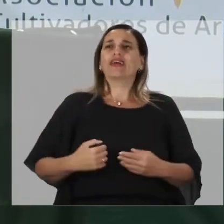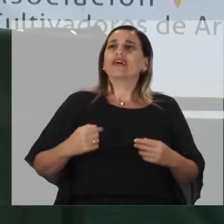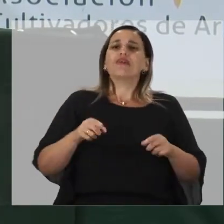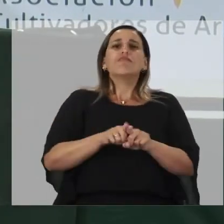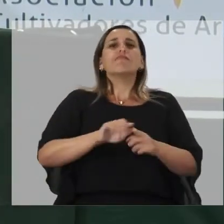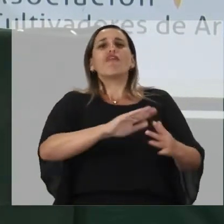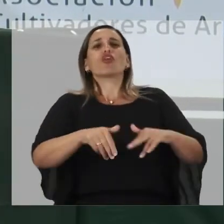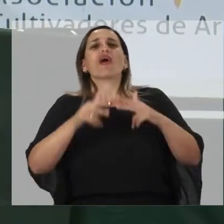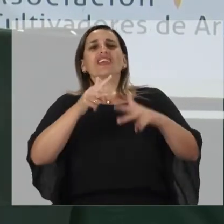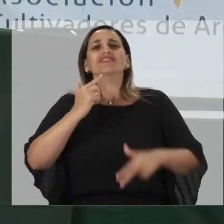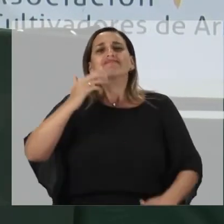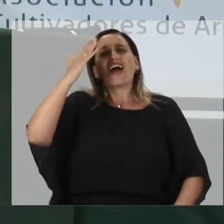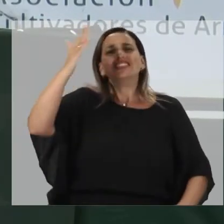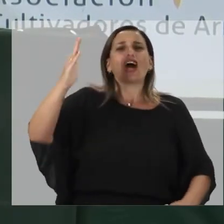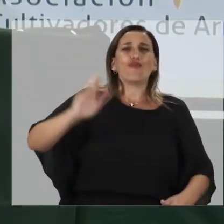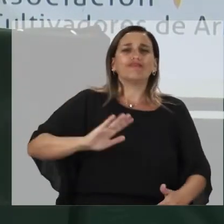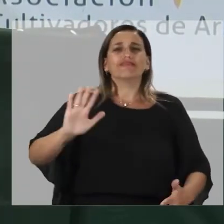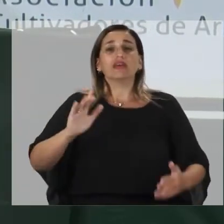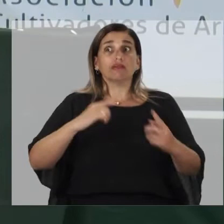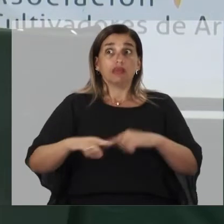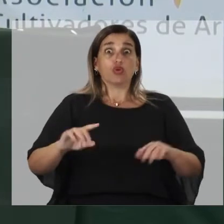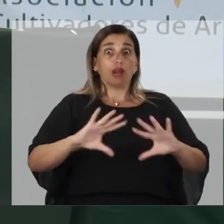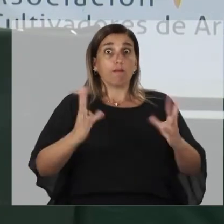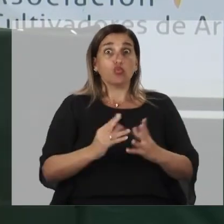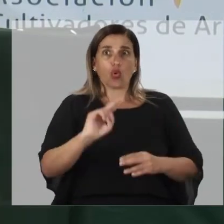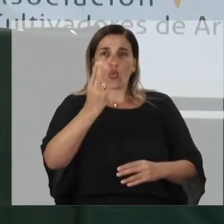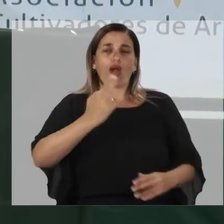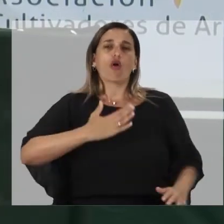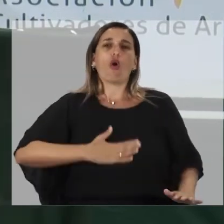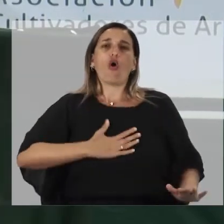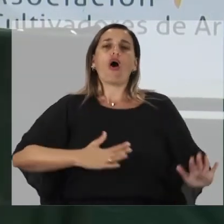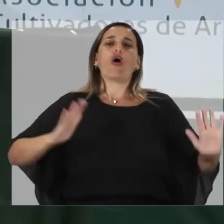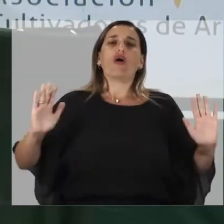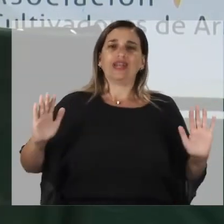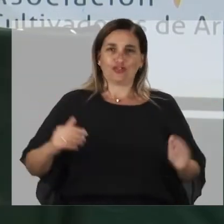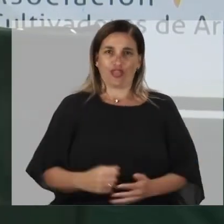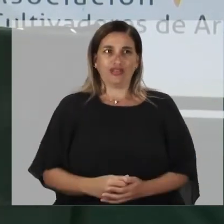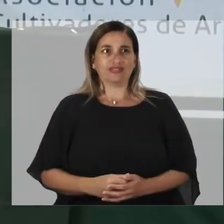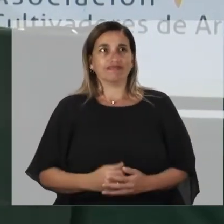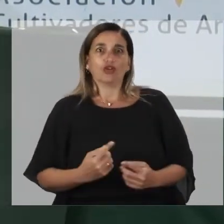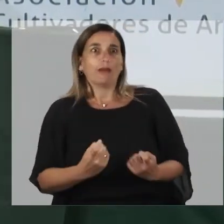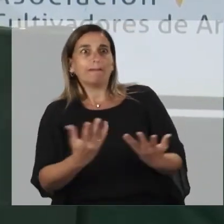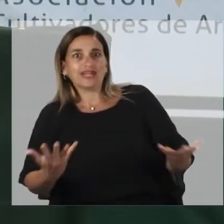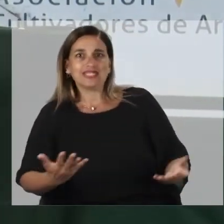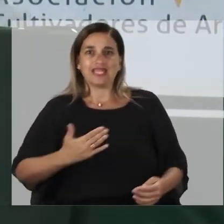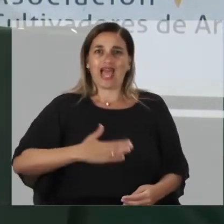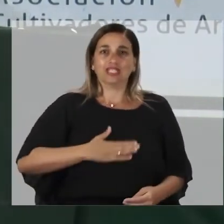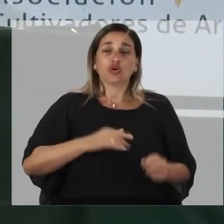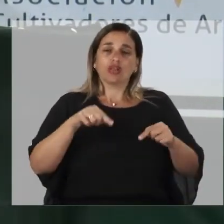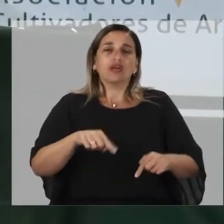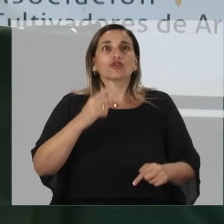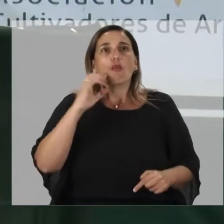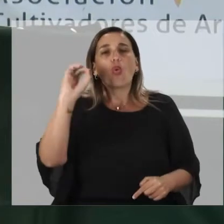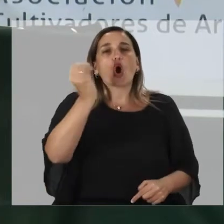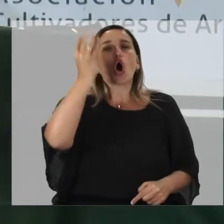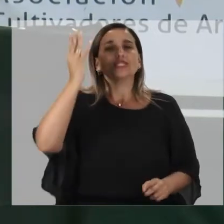uruguayos. Es como con el chau, el uruguayo en todo el lugar del mundo dice a las órdenes. Y para